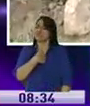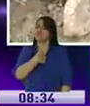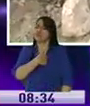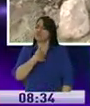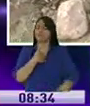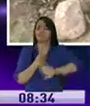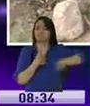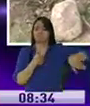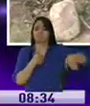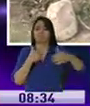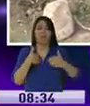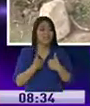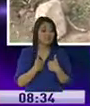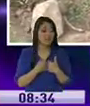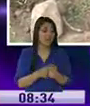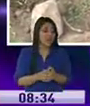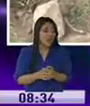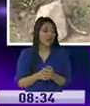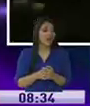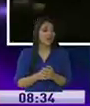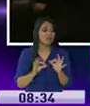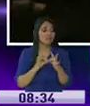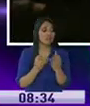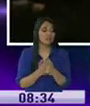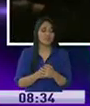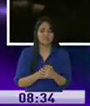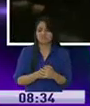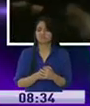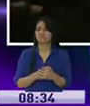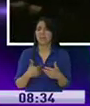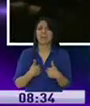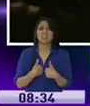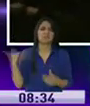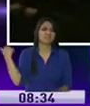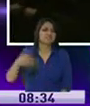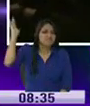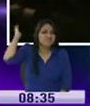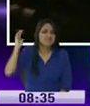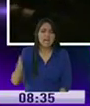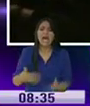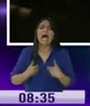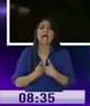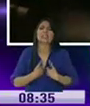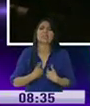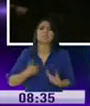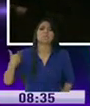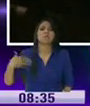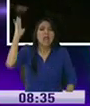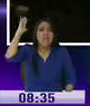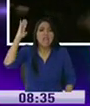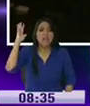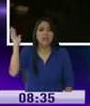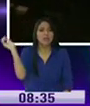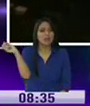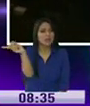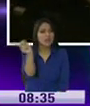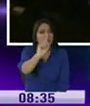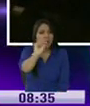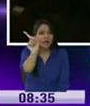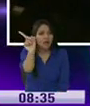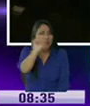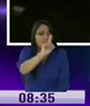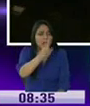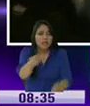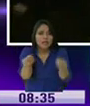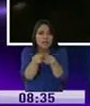Yo. Ah, mi familia. Ay, los animales nomás son. Así somos. Son seres